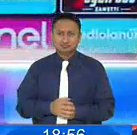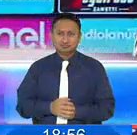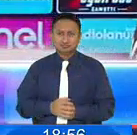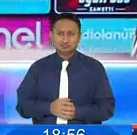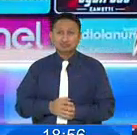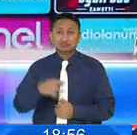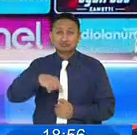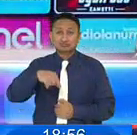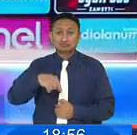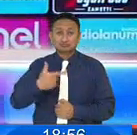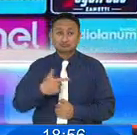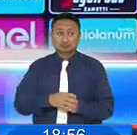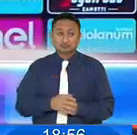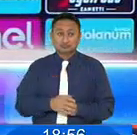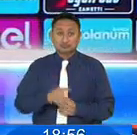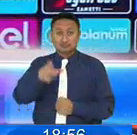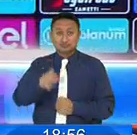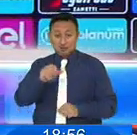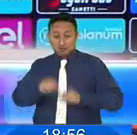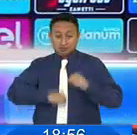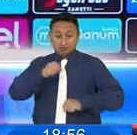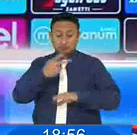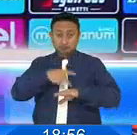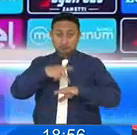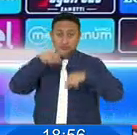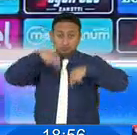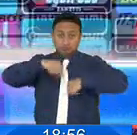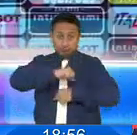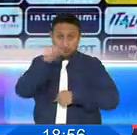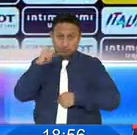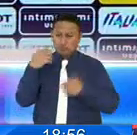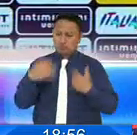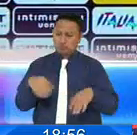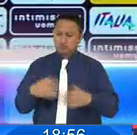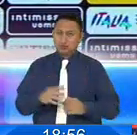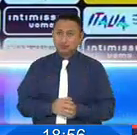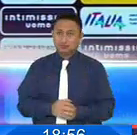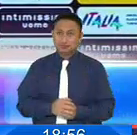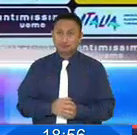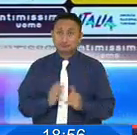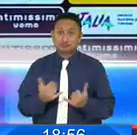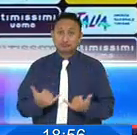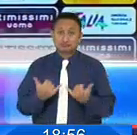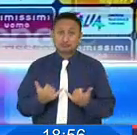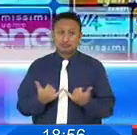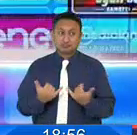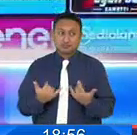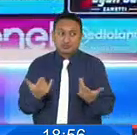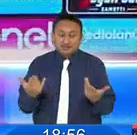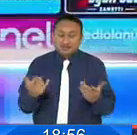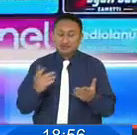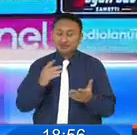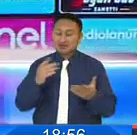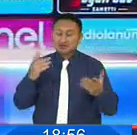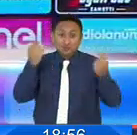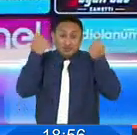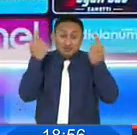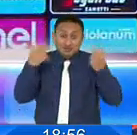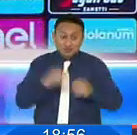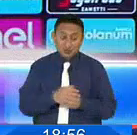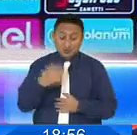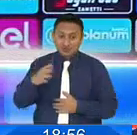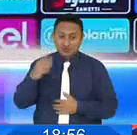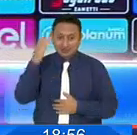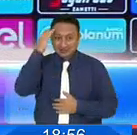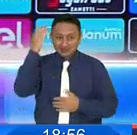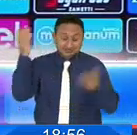Es mucho para un corredor profesional ganar aquí en el Giro de Italia. Ahora mismo no lo puedo creer mucho,